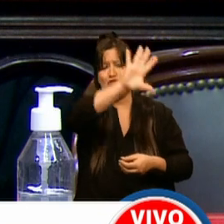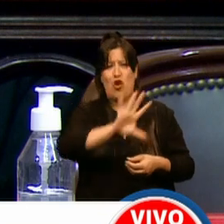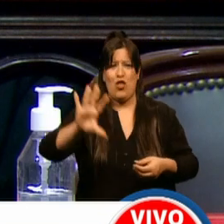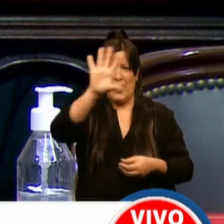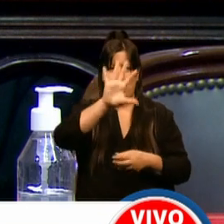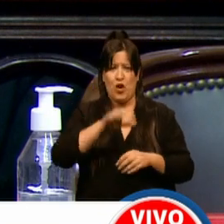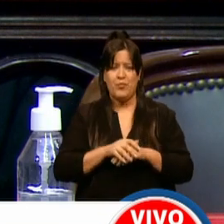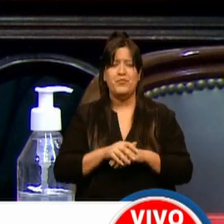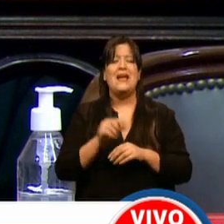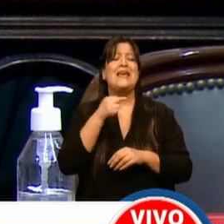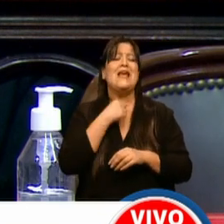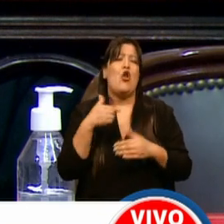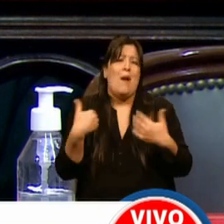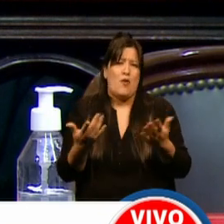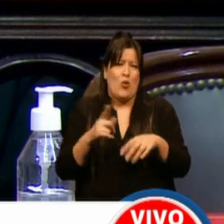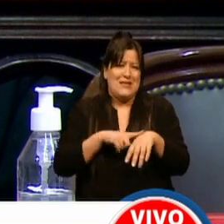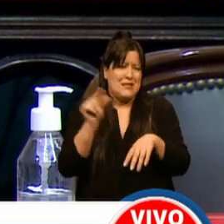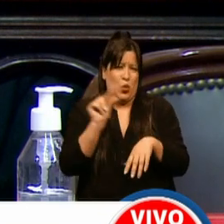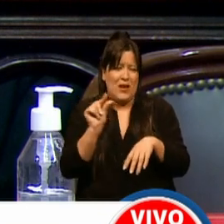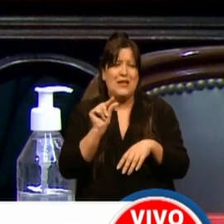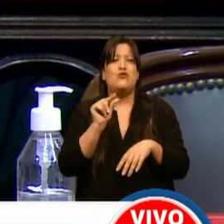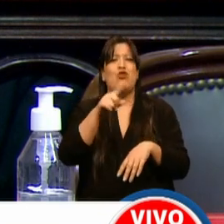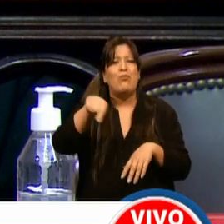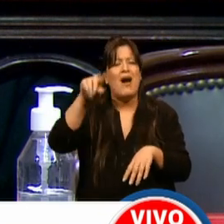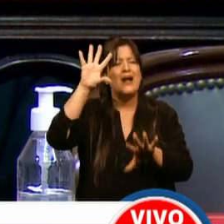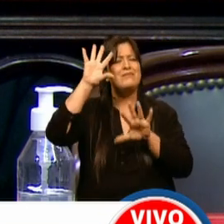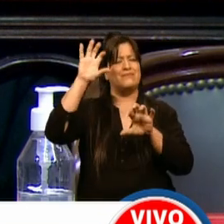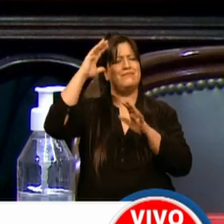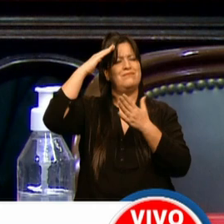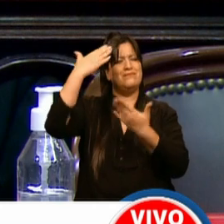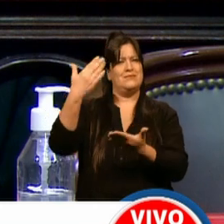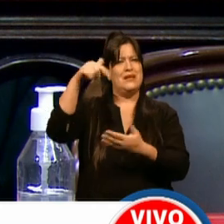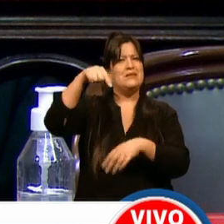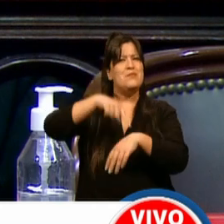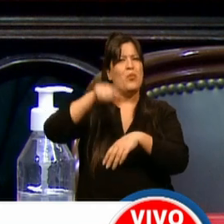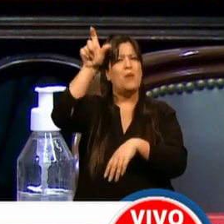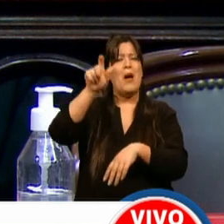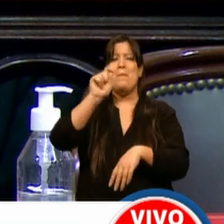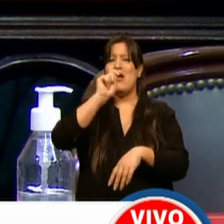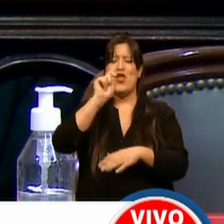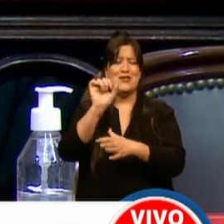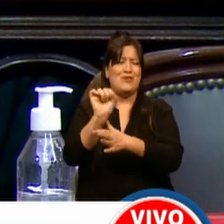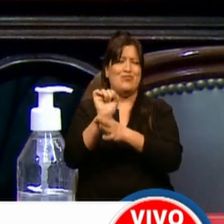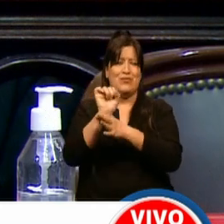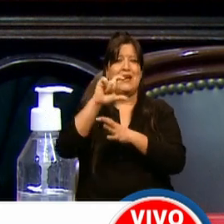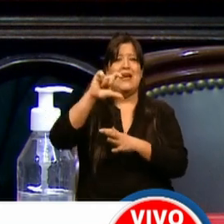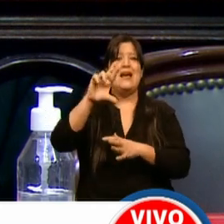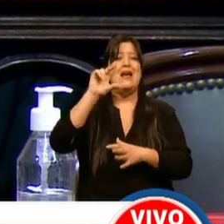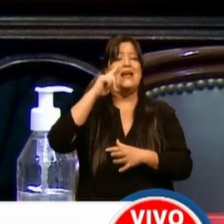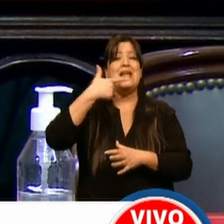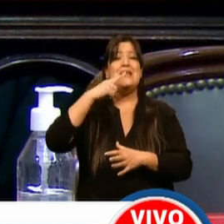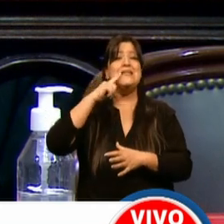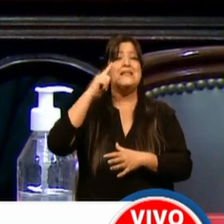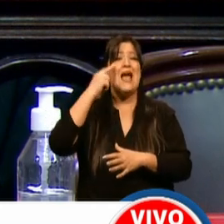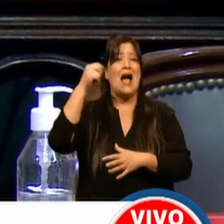aprovechar unos minutos para recordar en este momento a una gran periodista cristiana chamorro